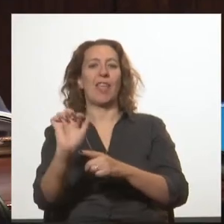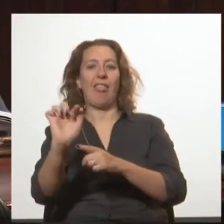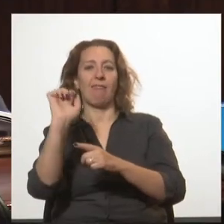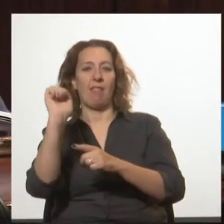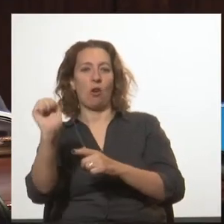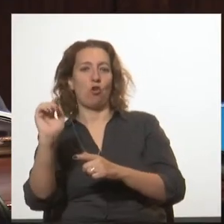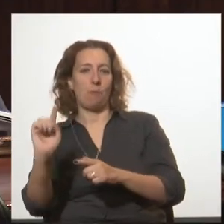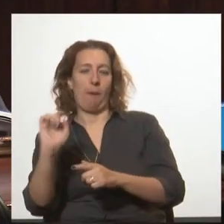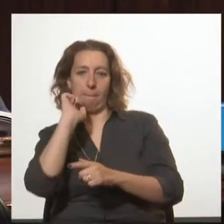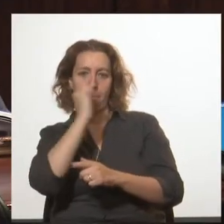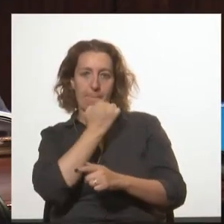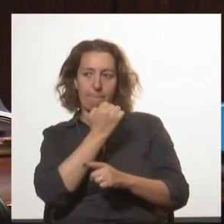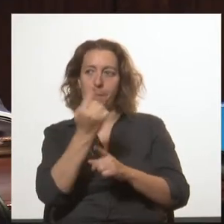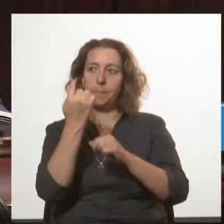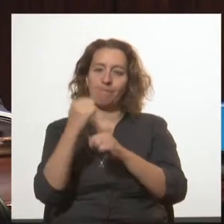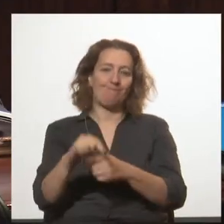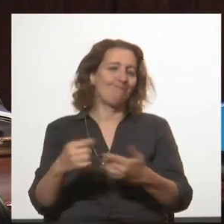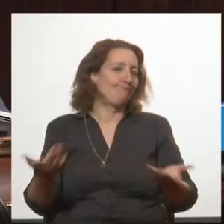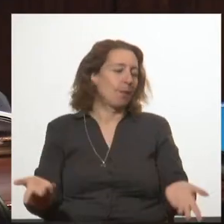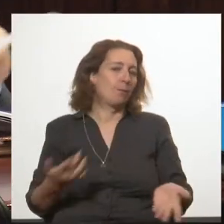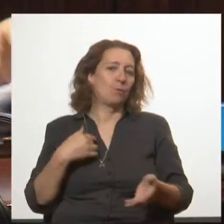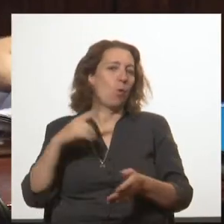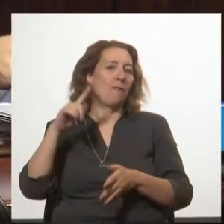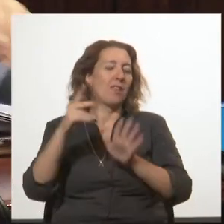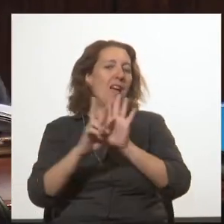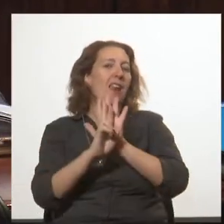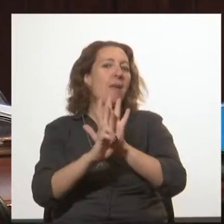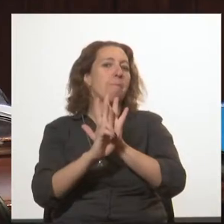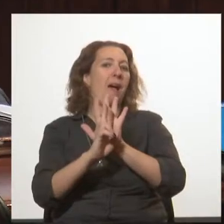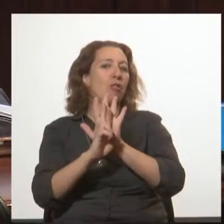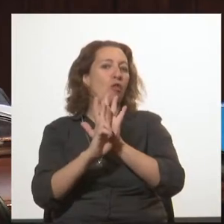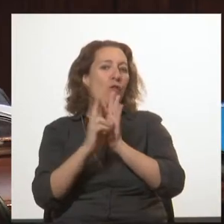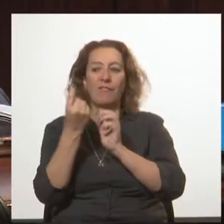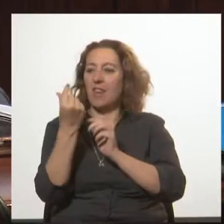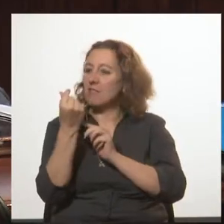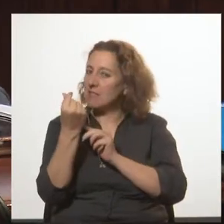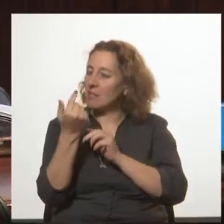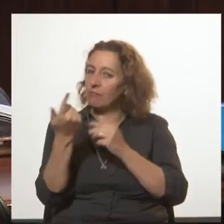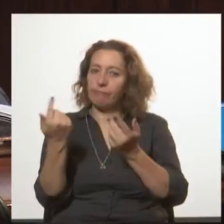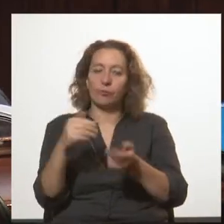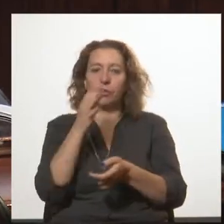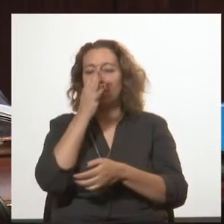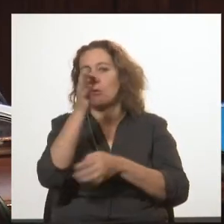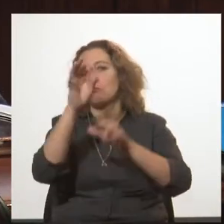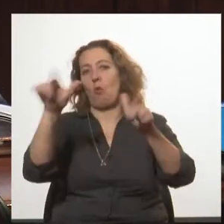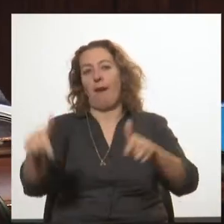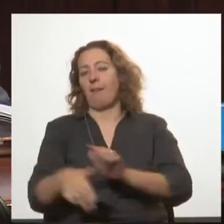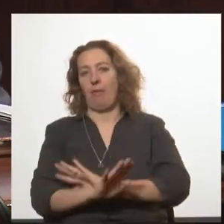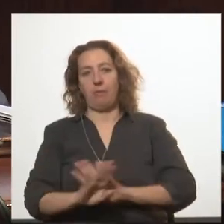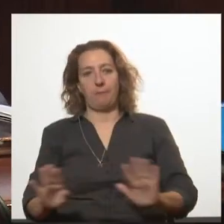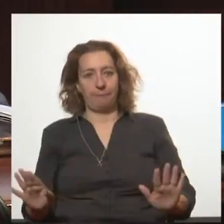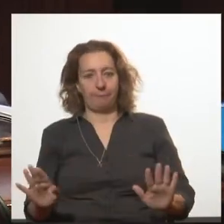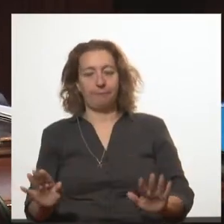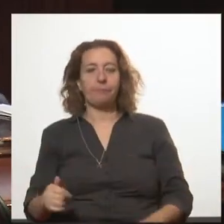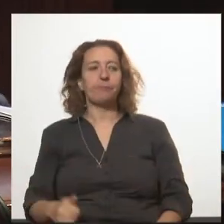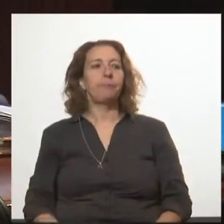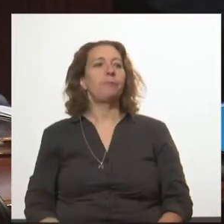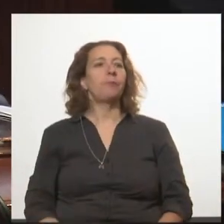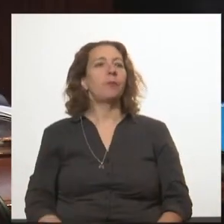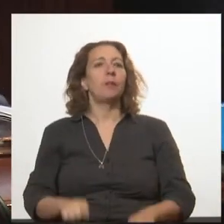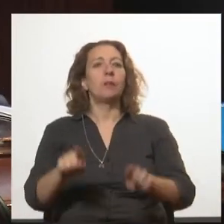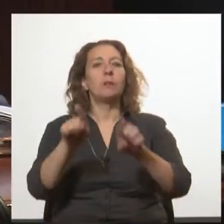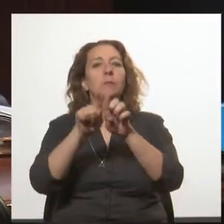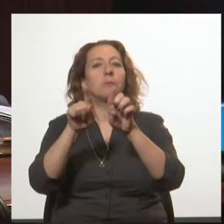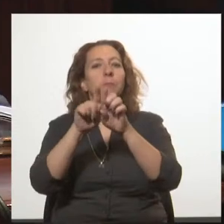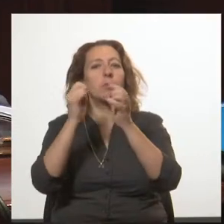suficiente respaldo financiero y lo declaró desierto el mismo día por resolución